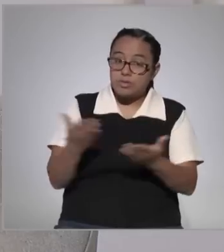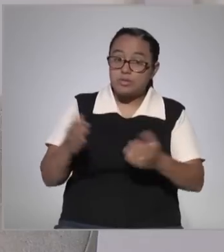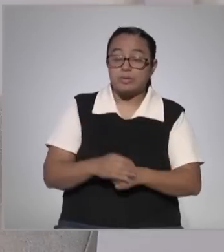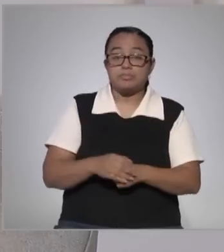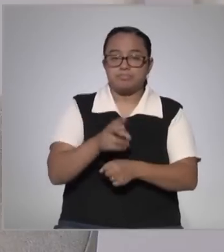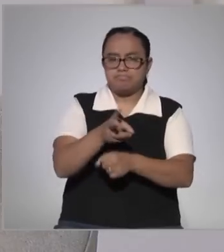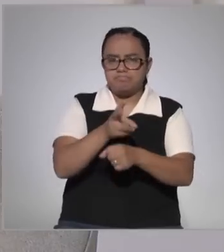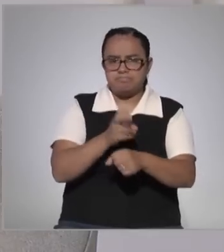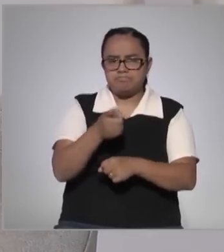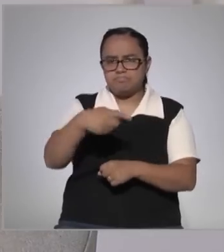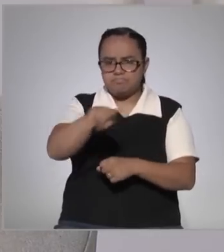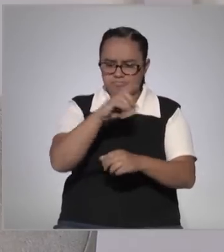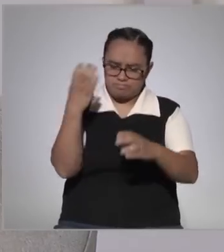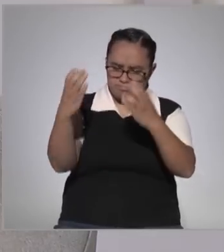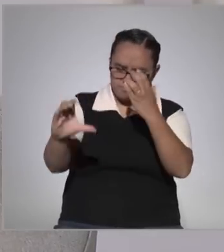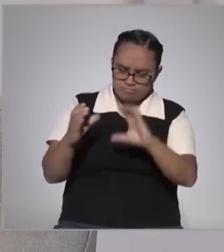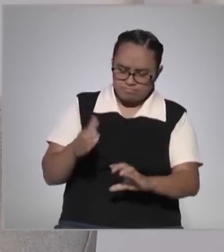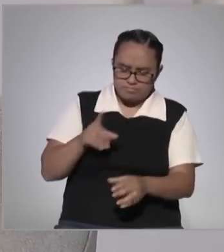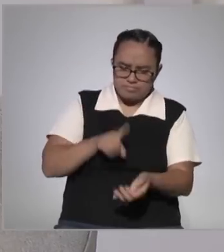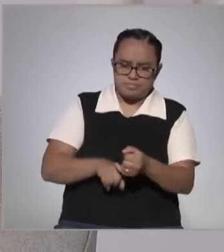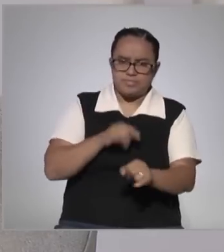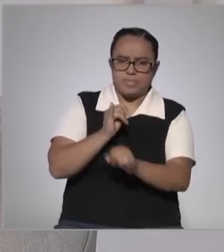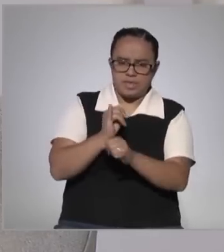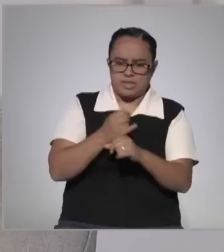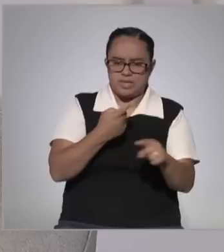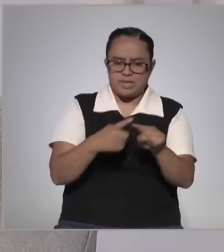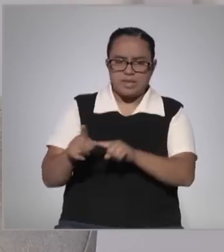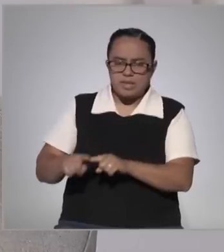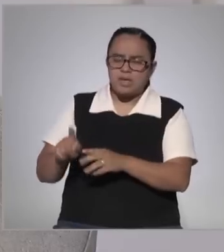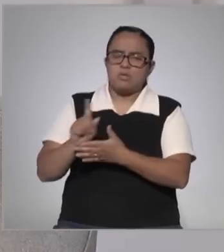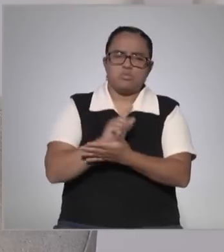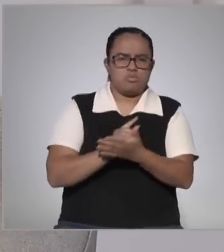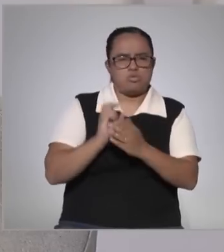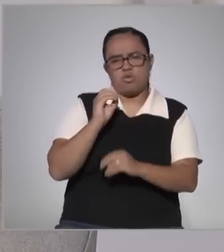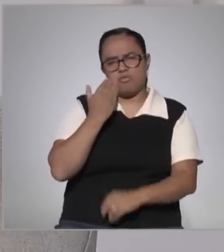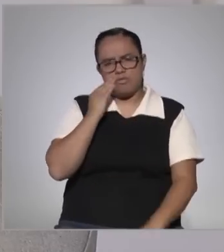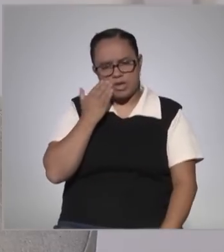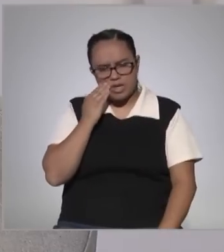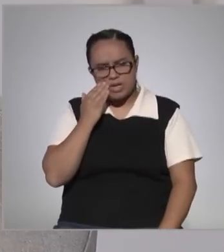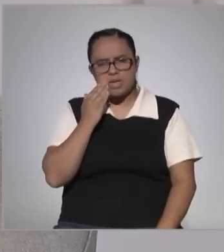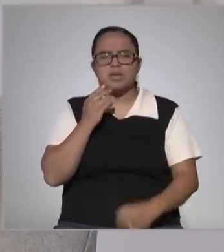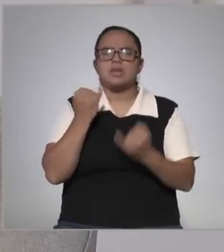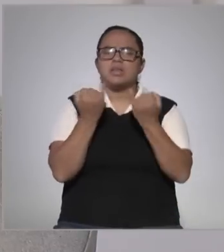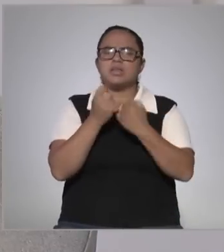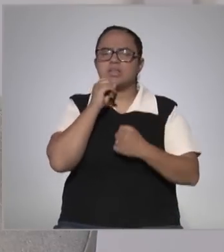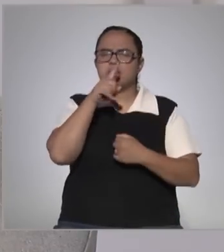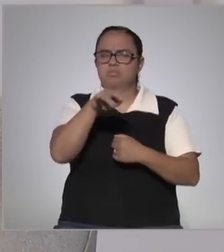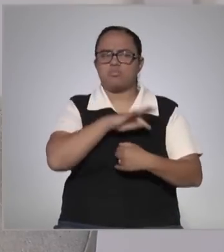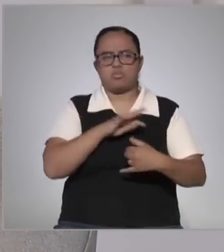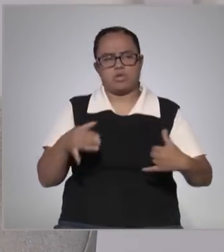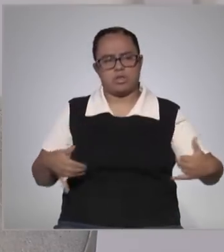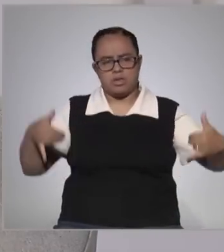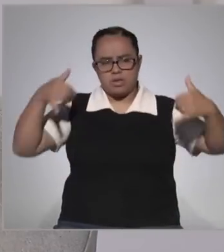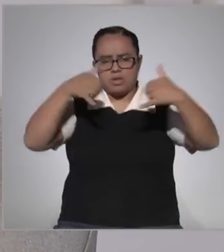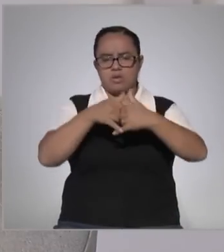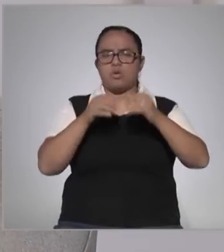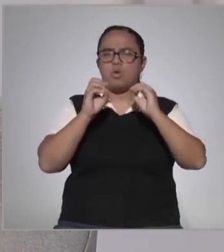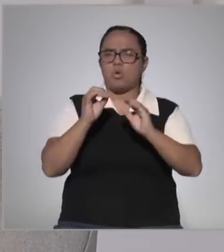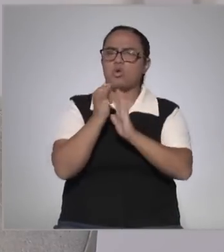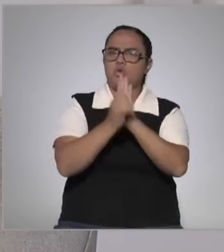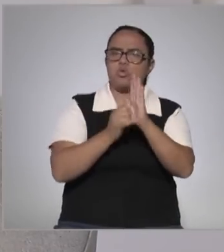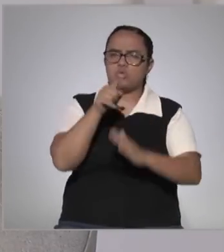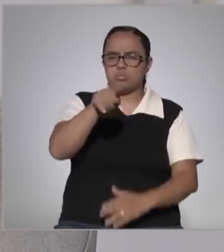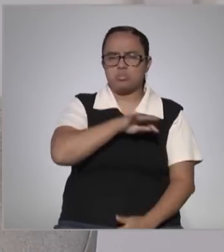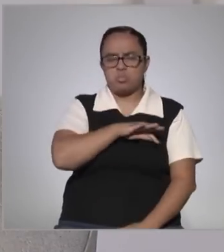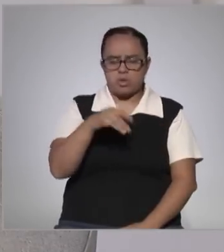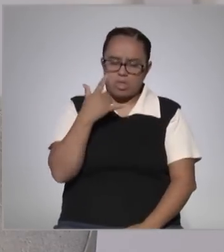a que nos escriban a través de nuestras redes sociales, en X o en Facebook. También nos pueden llamar y vernos en YouTube, en